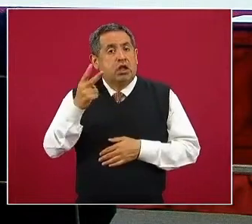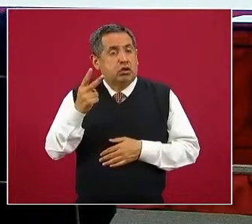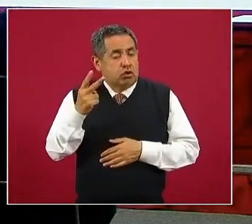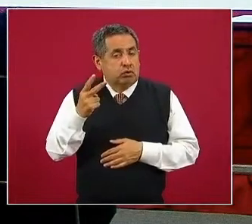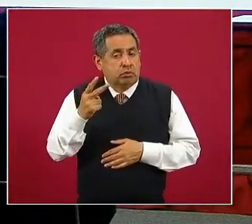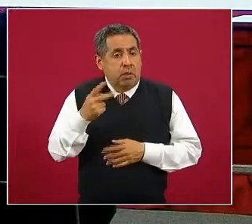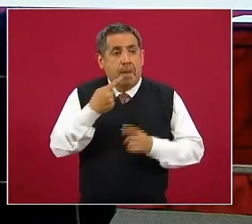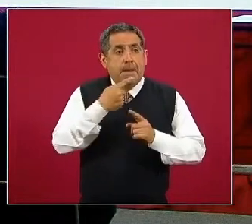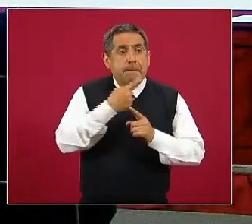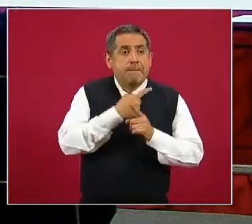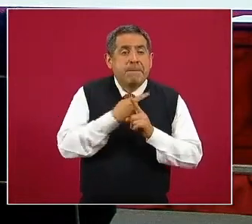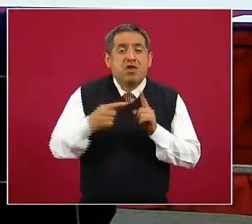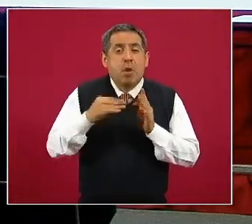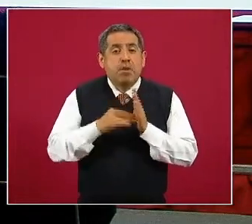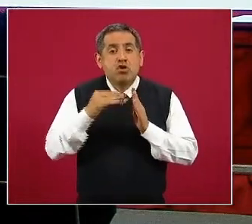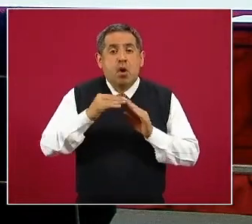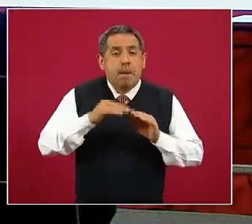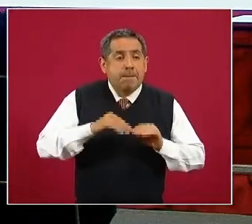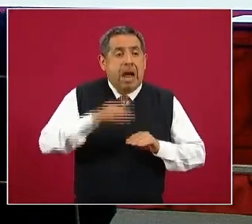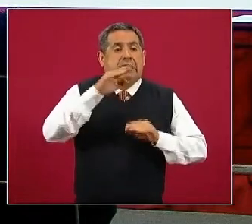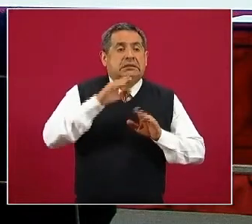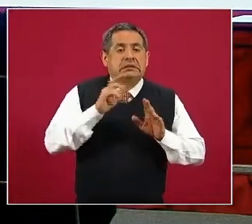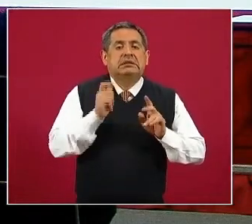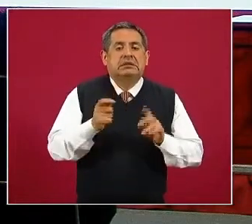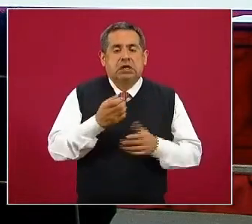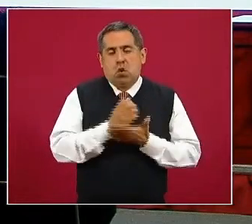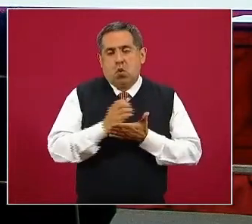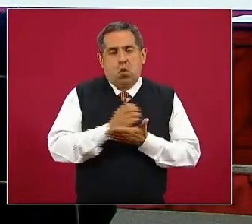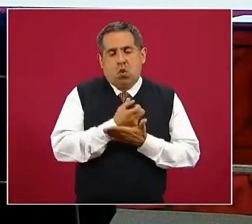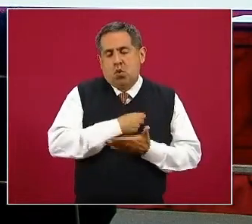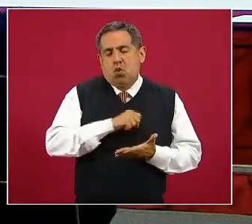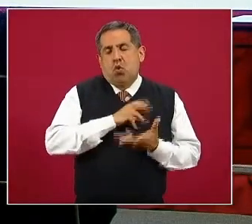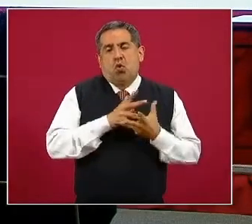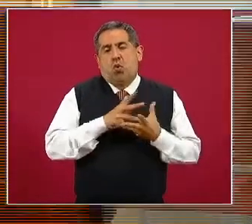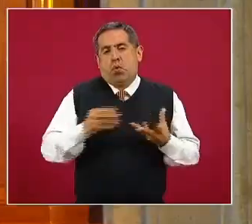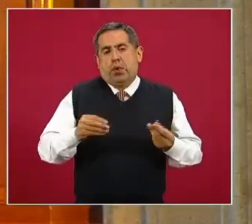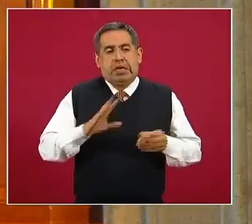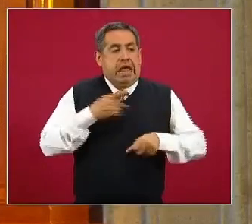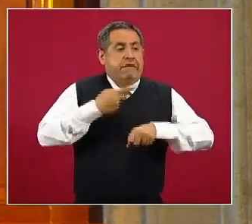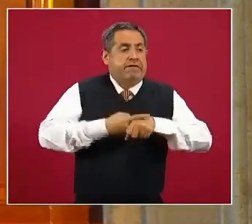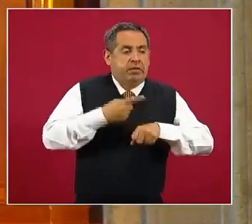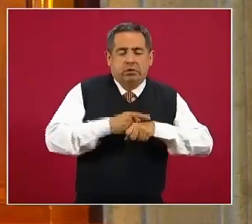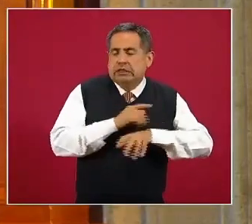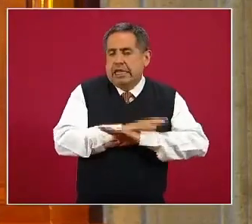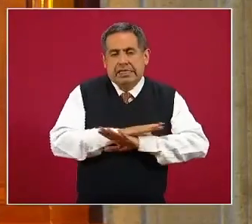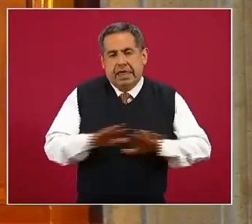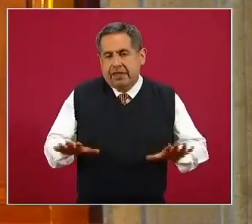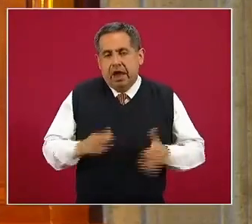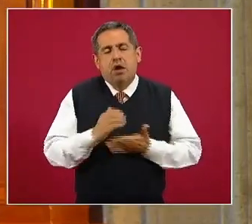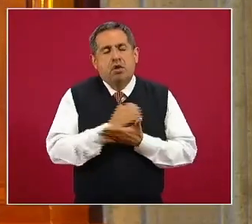502.982, más de 500.000 de personas ya se recuperaron de la enfermedad. Ya no son casos en este momento